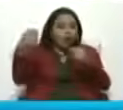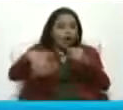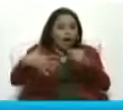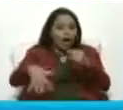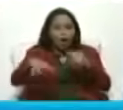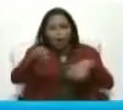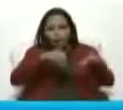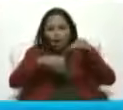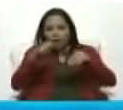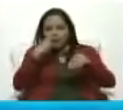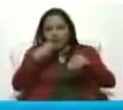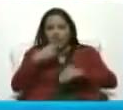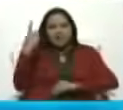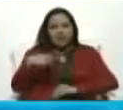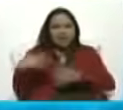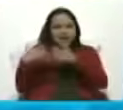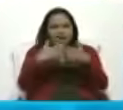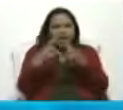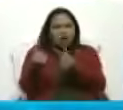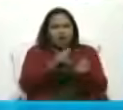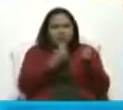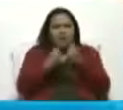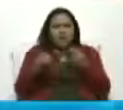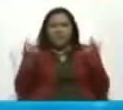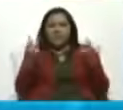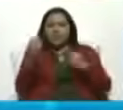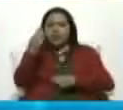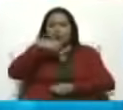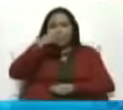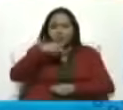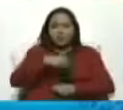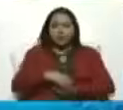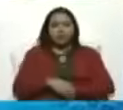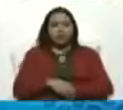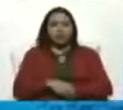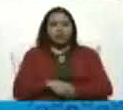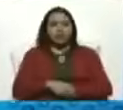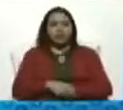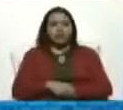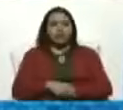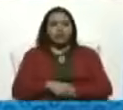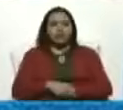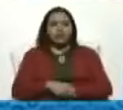¿Se acuerdan de la guerra económica y el desabastecimiento?